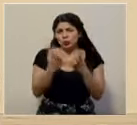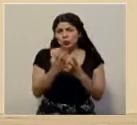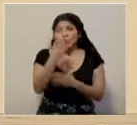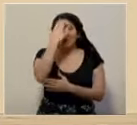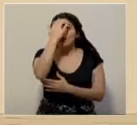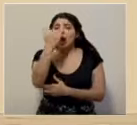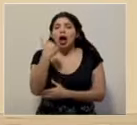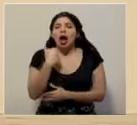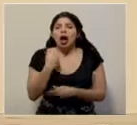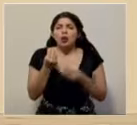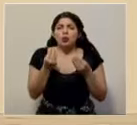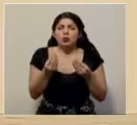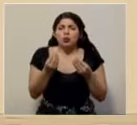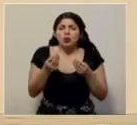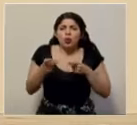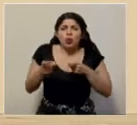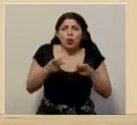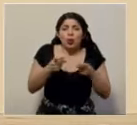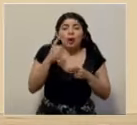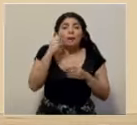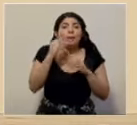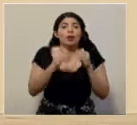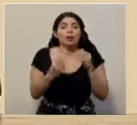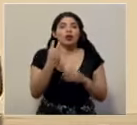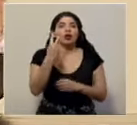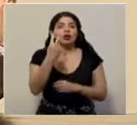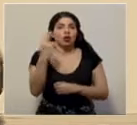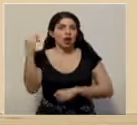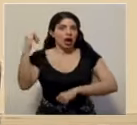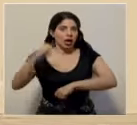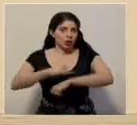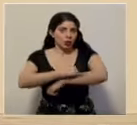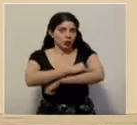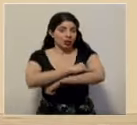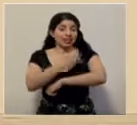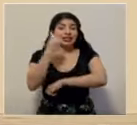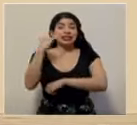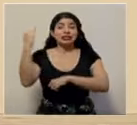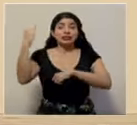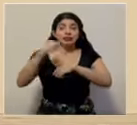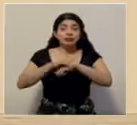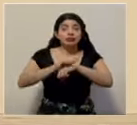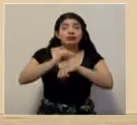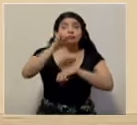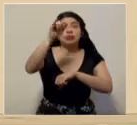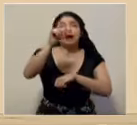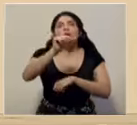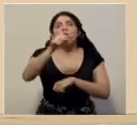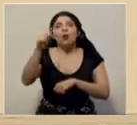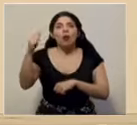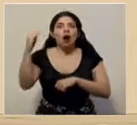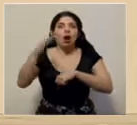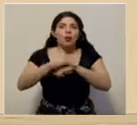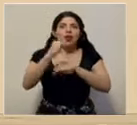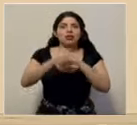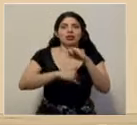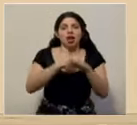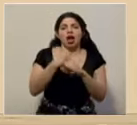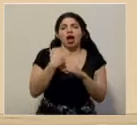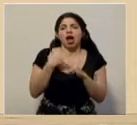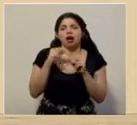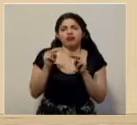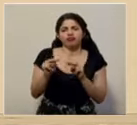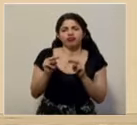pasa por controles en al menos 2 aeropuertos, y si se trataba de un vuelo de conexión, más aeropuertos internacionales,